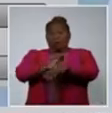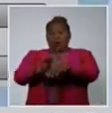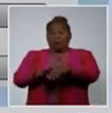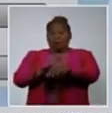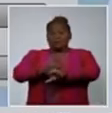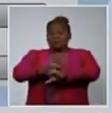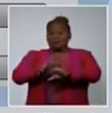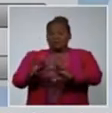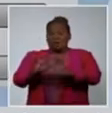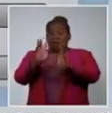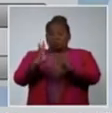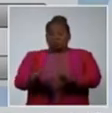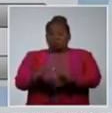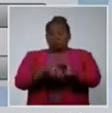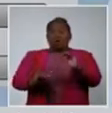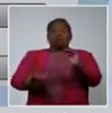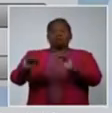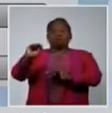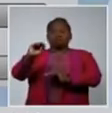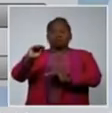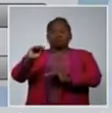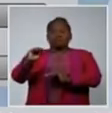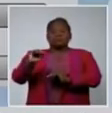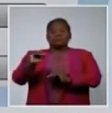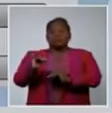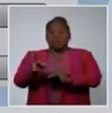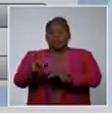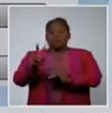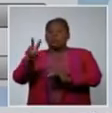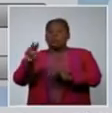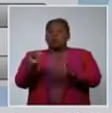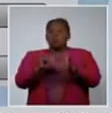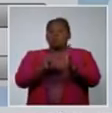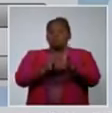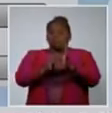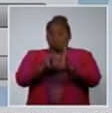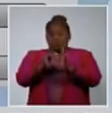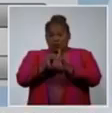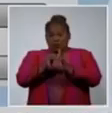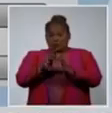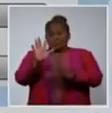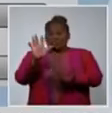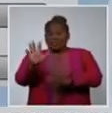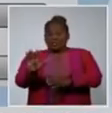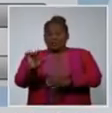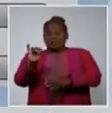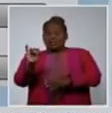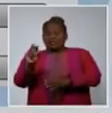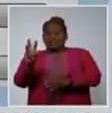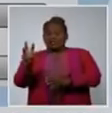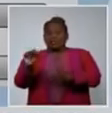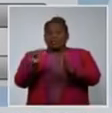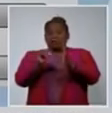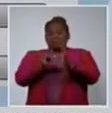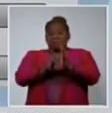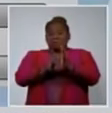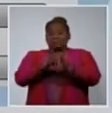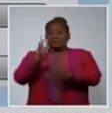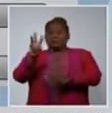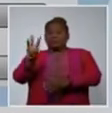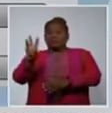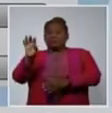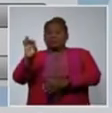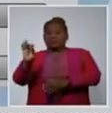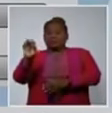infantas asciende a domingo en los 563.000 37 padecida